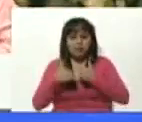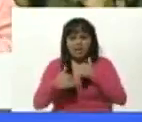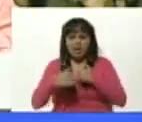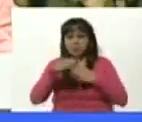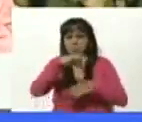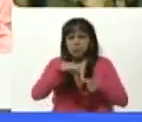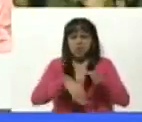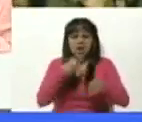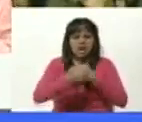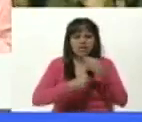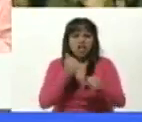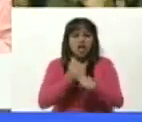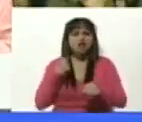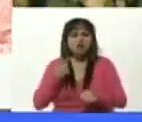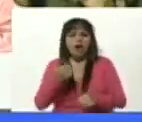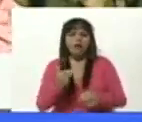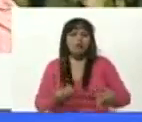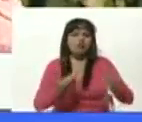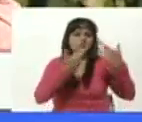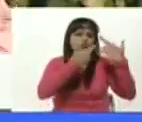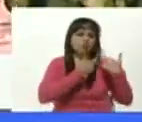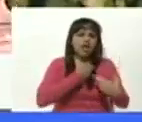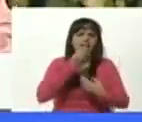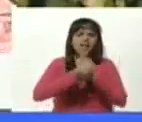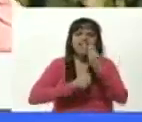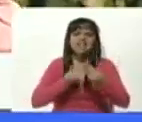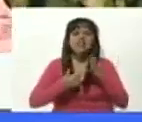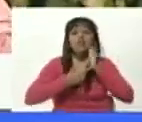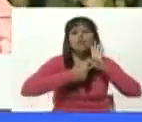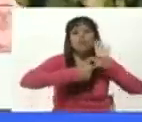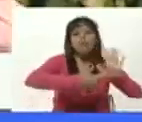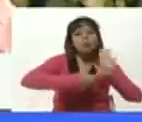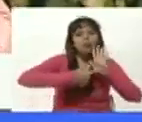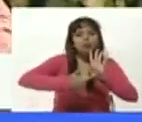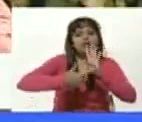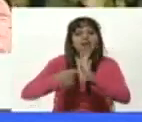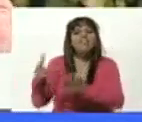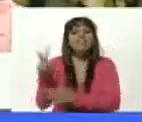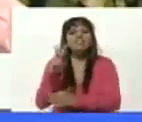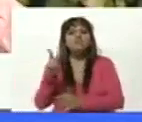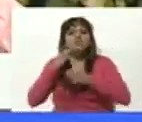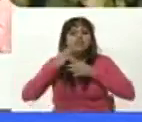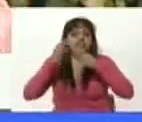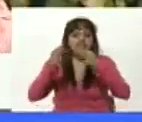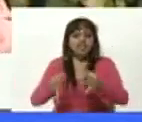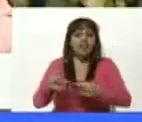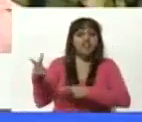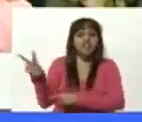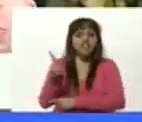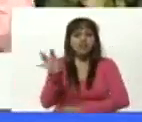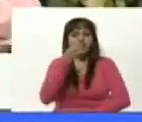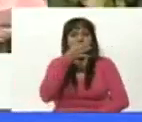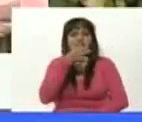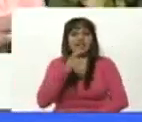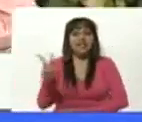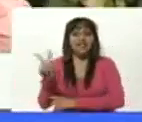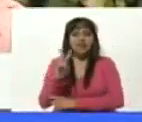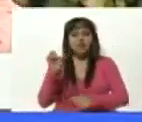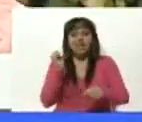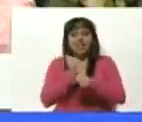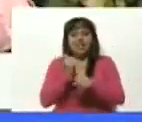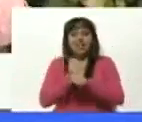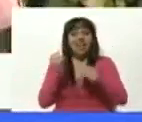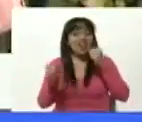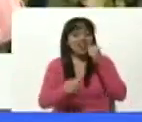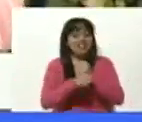he asumido la responsabilidad de hacer visible la Venezuela verdadera, la Venezuela verde, la Venezuela que trabaja la